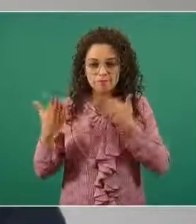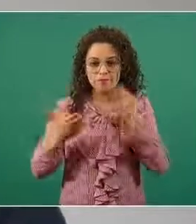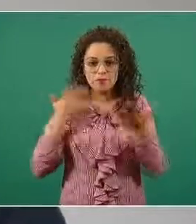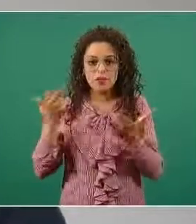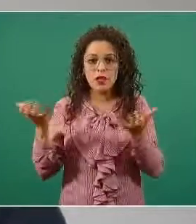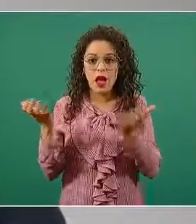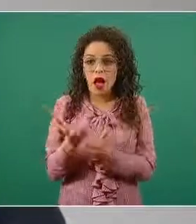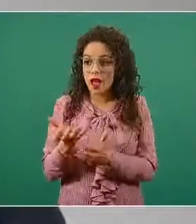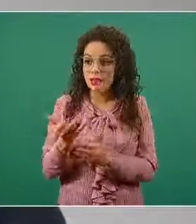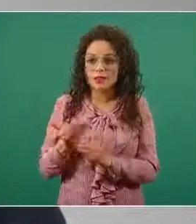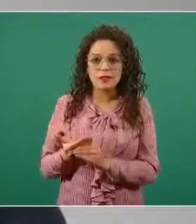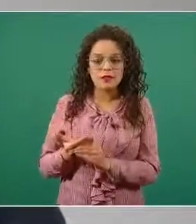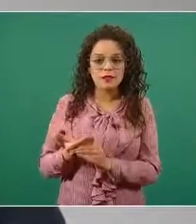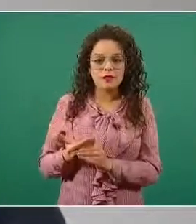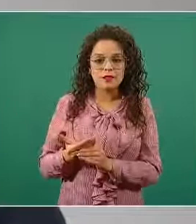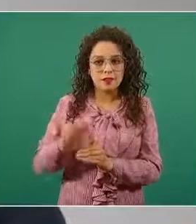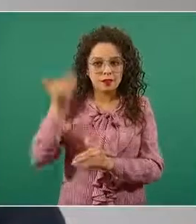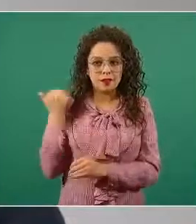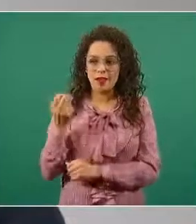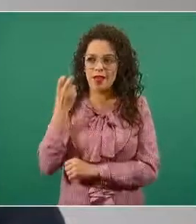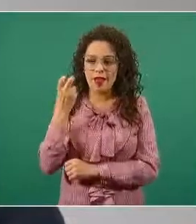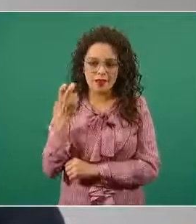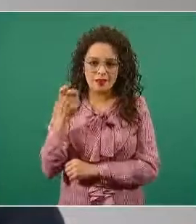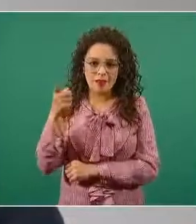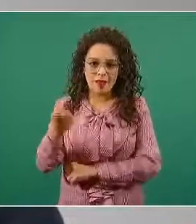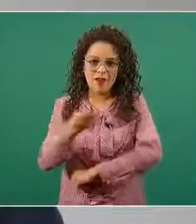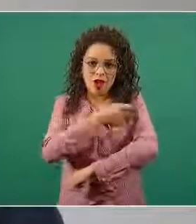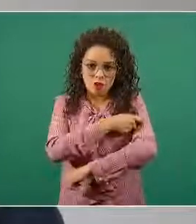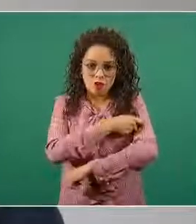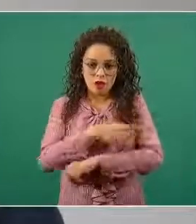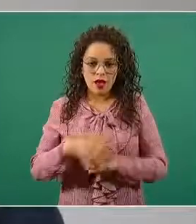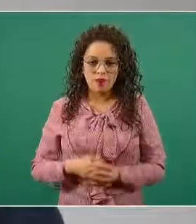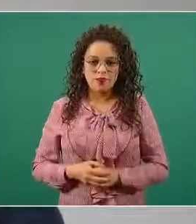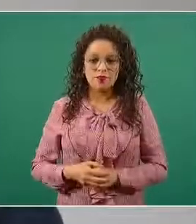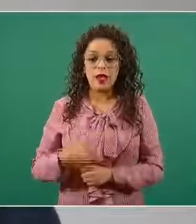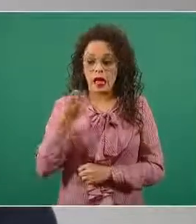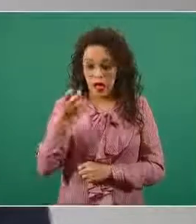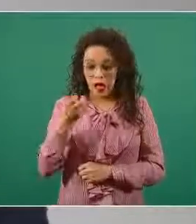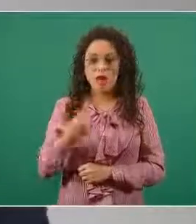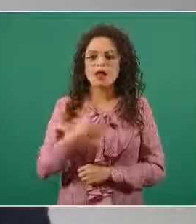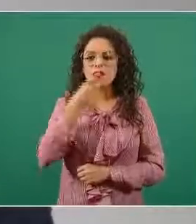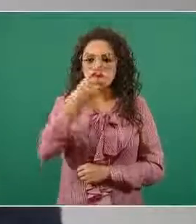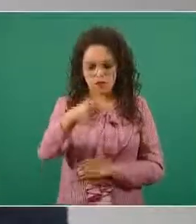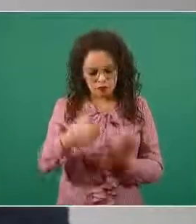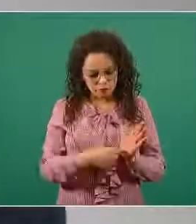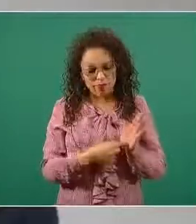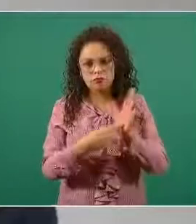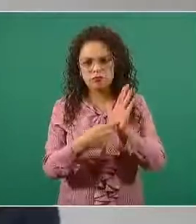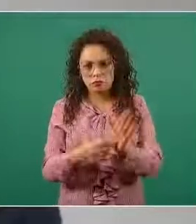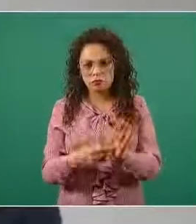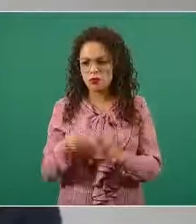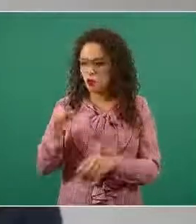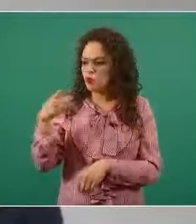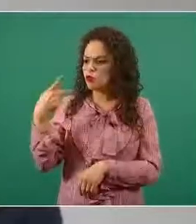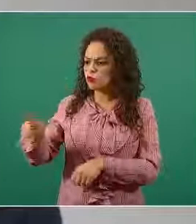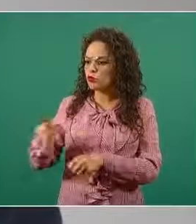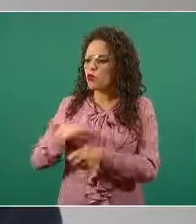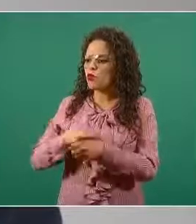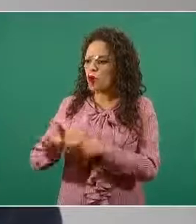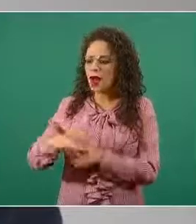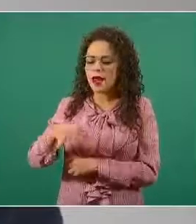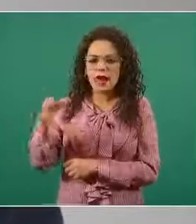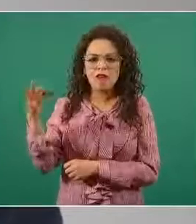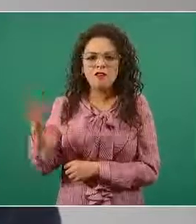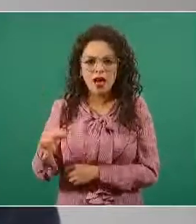cabo con la vacuna y que reportan precisamente la eficacia de la misma. Por ejemplo, se tiene